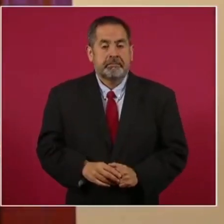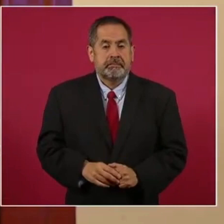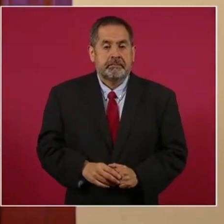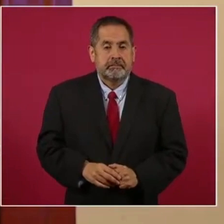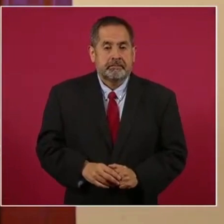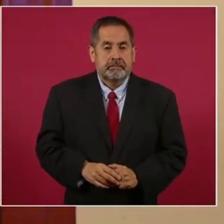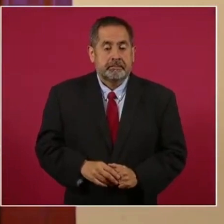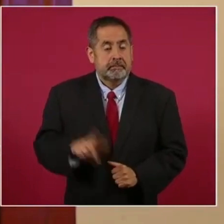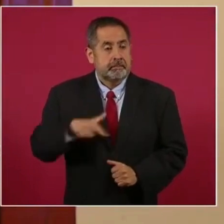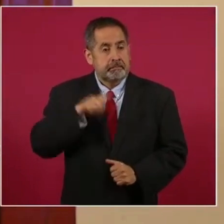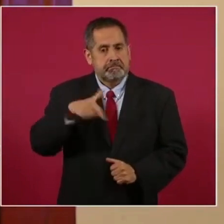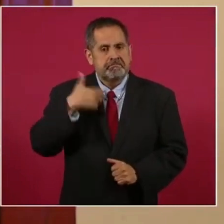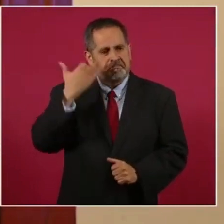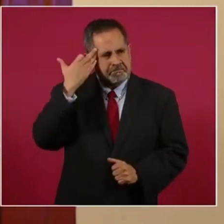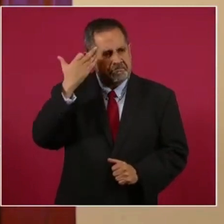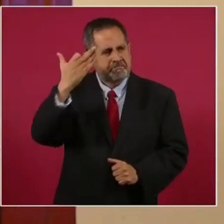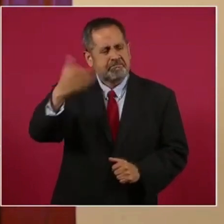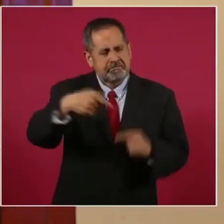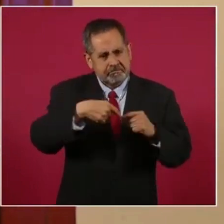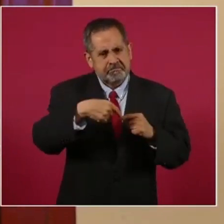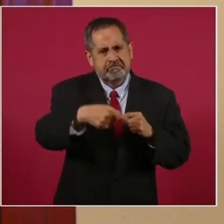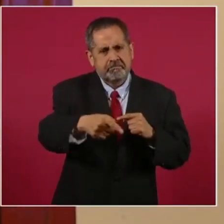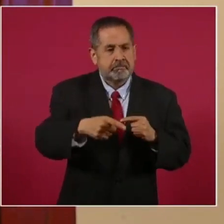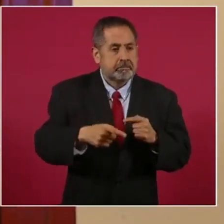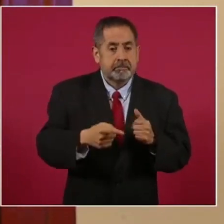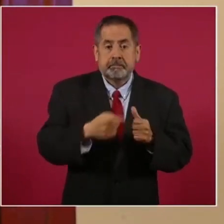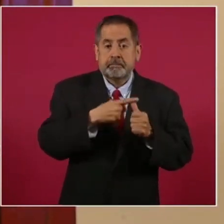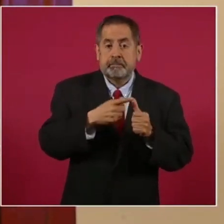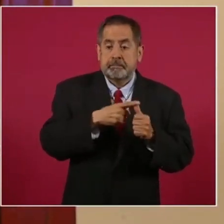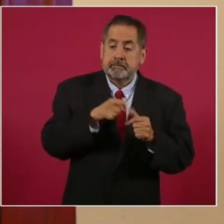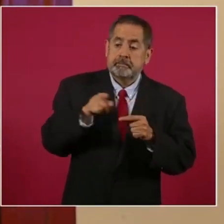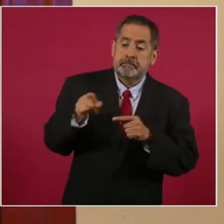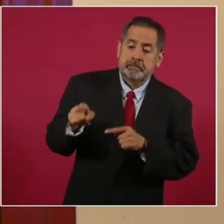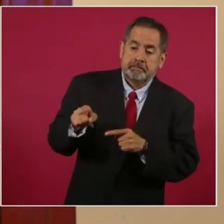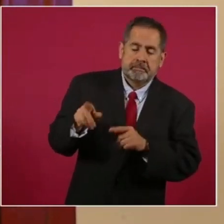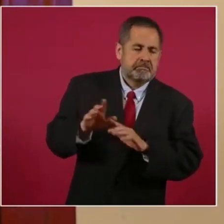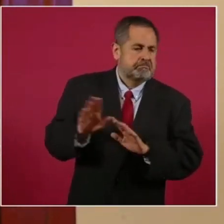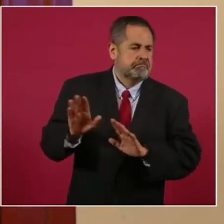Llevó tiempo el reconocimiento, la primera vez